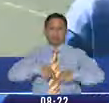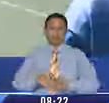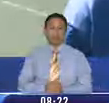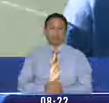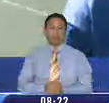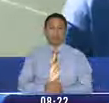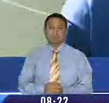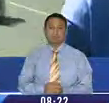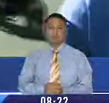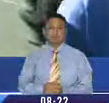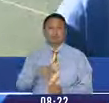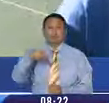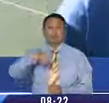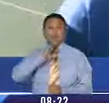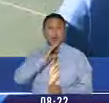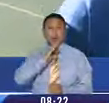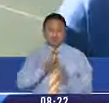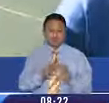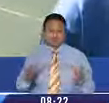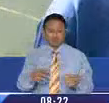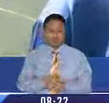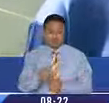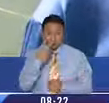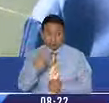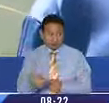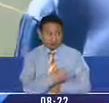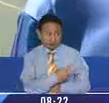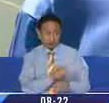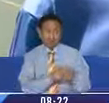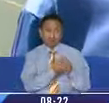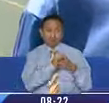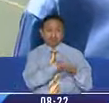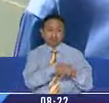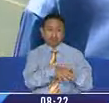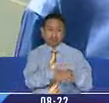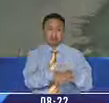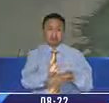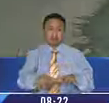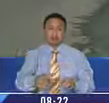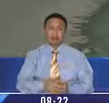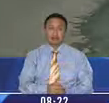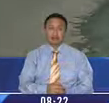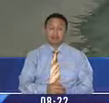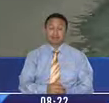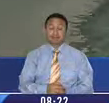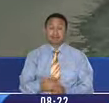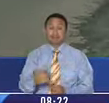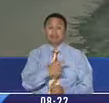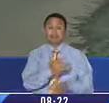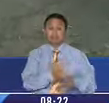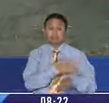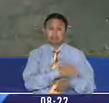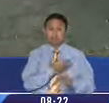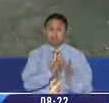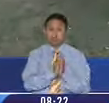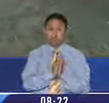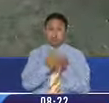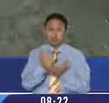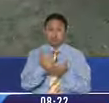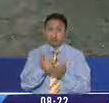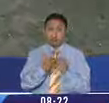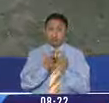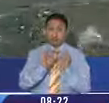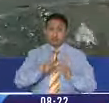Está bastante el agua, dense cuenta cómo se desperdicia el agua en este escasez. A pesar de su solicitud de reparación a la